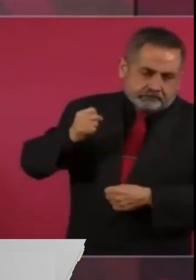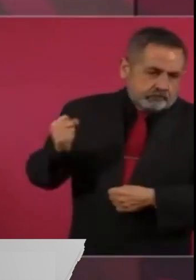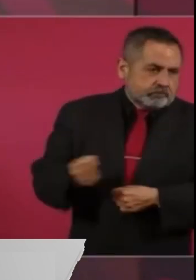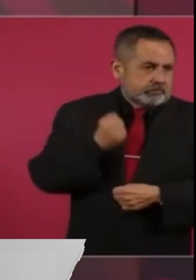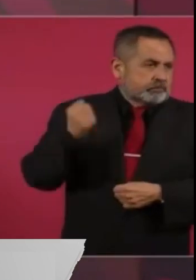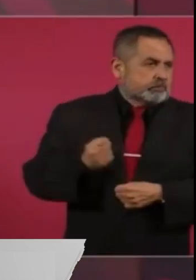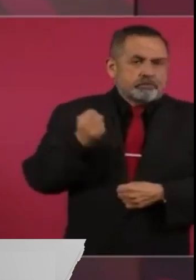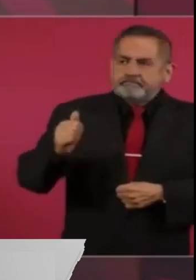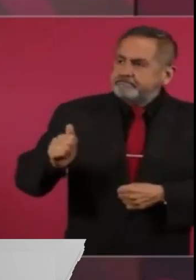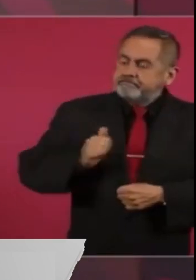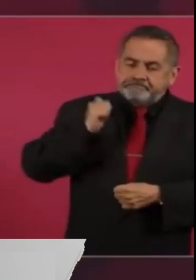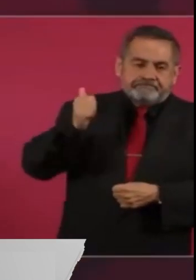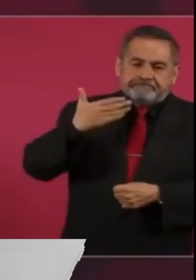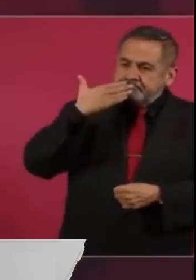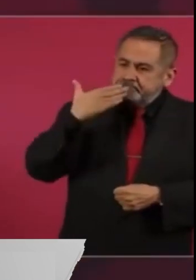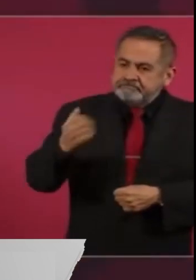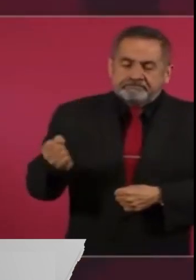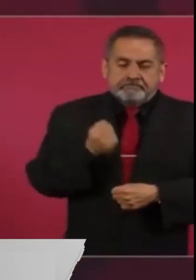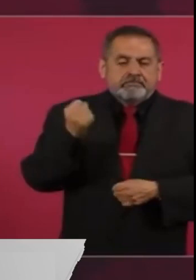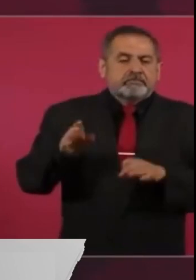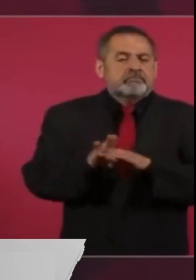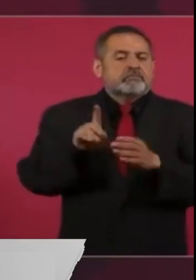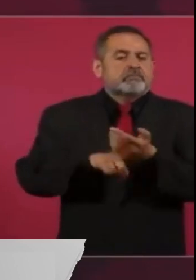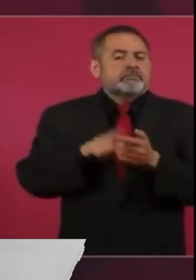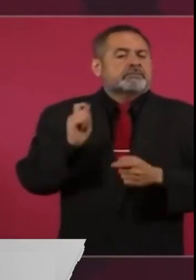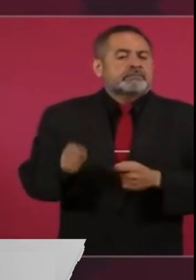la dicha de que